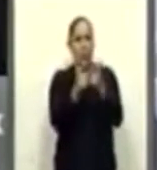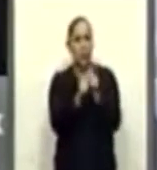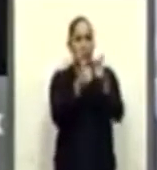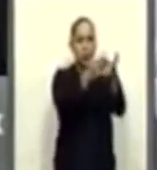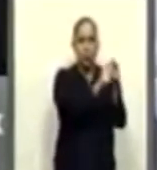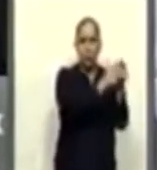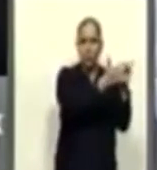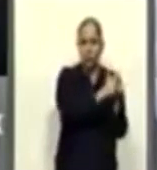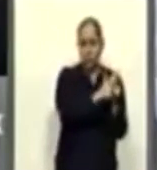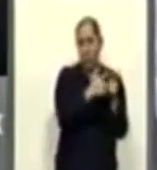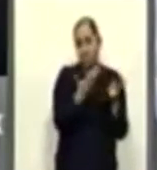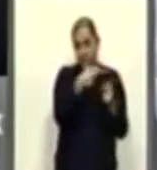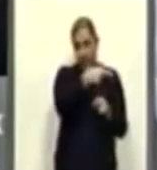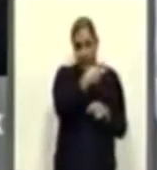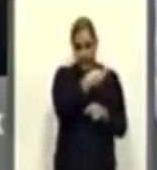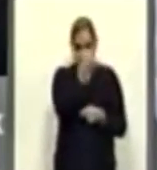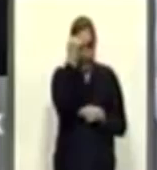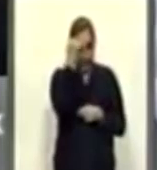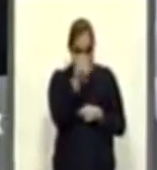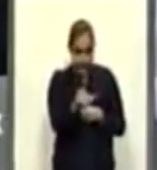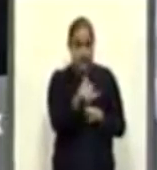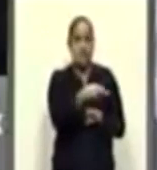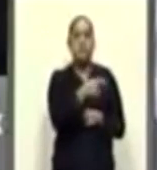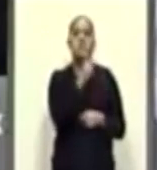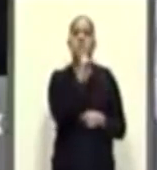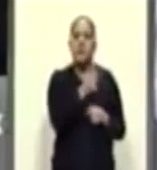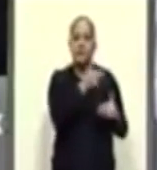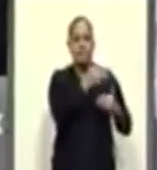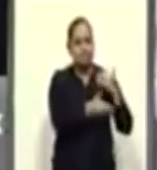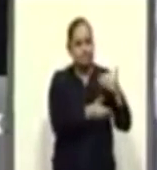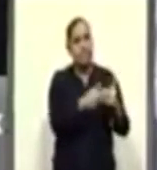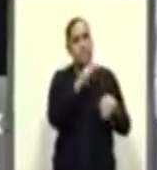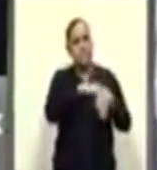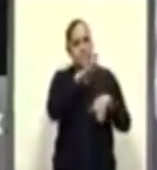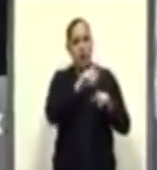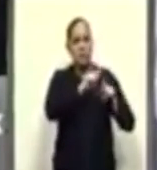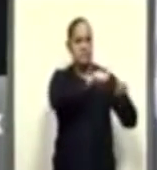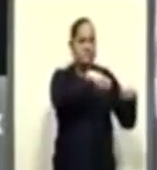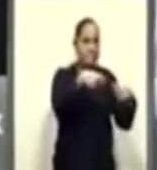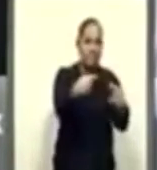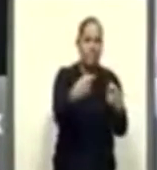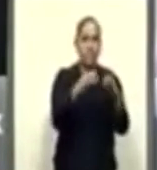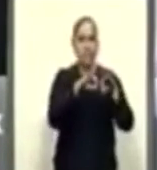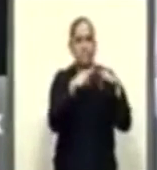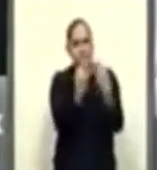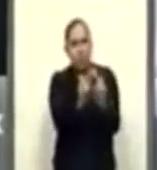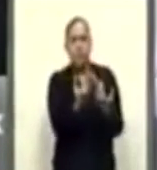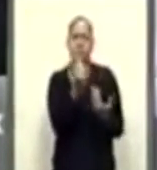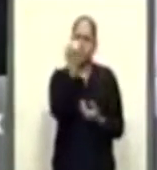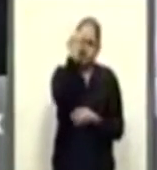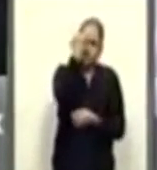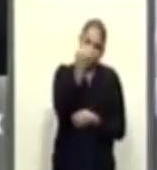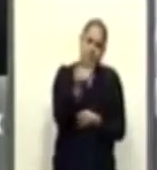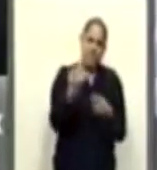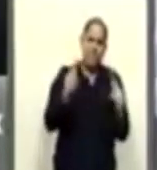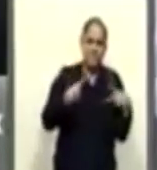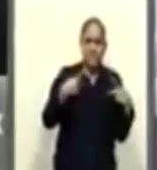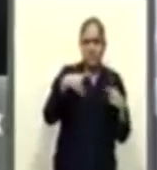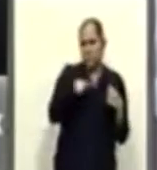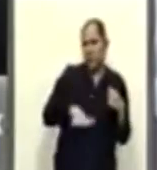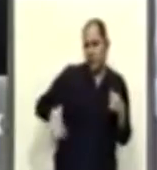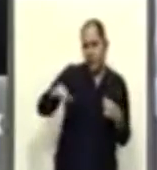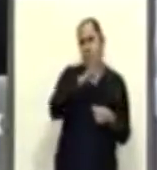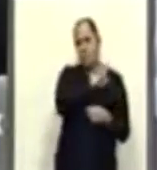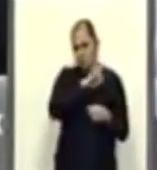que pretende dotar de mayores instrumentos, mecanismos y estilos de vida democráticos para la capital del